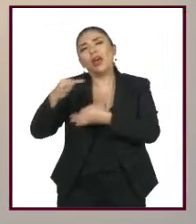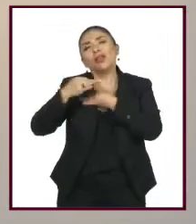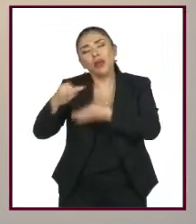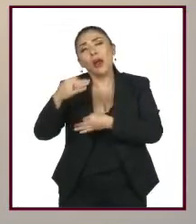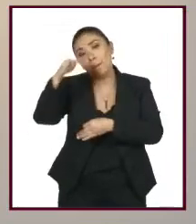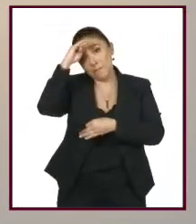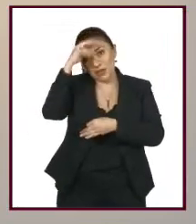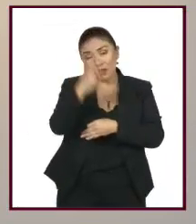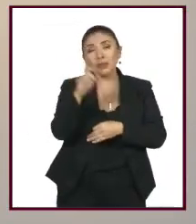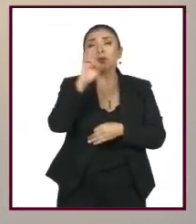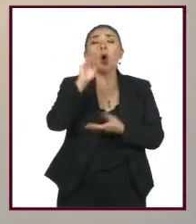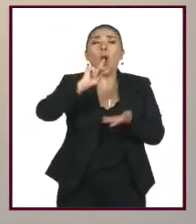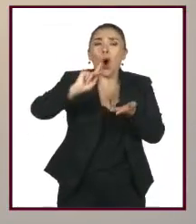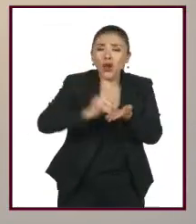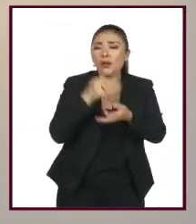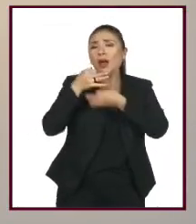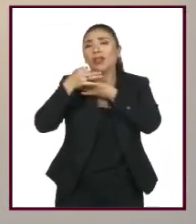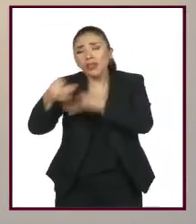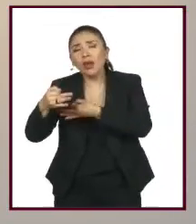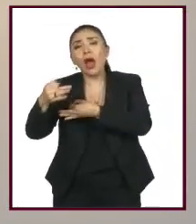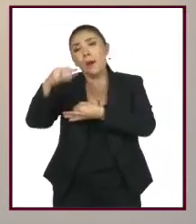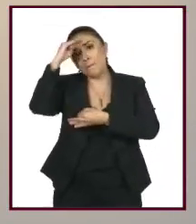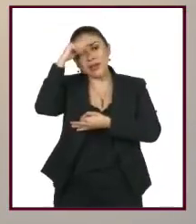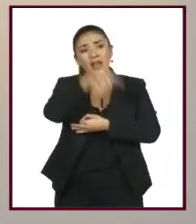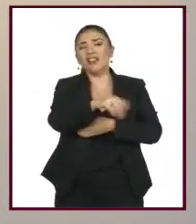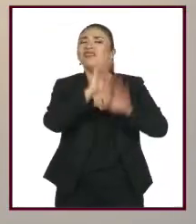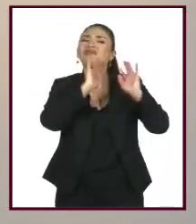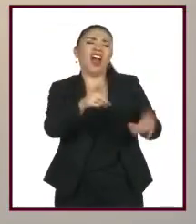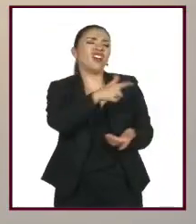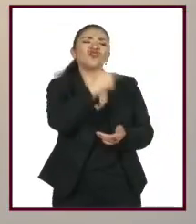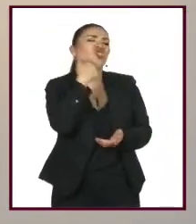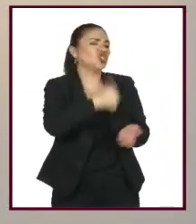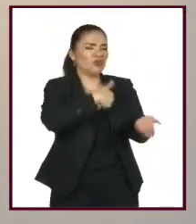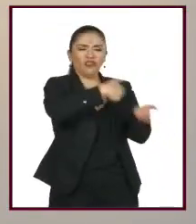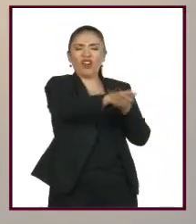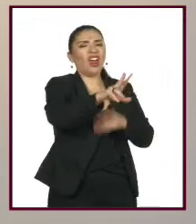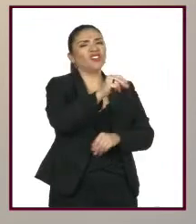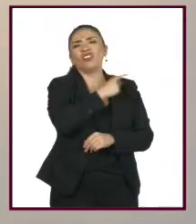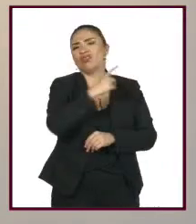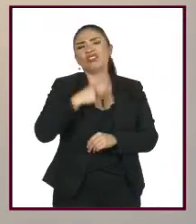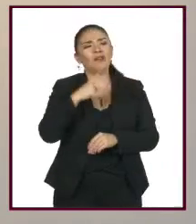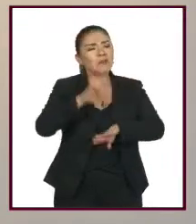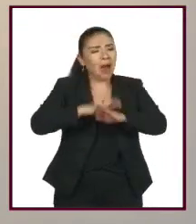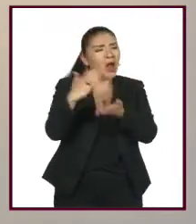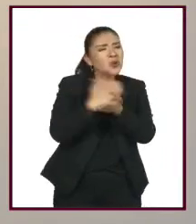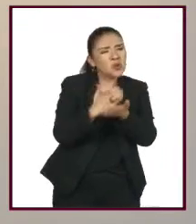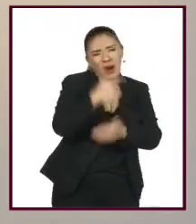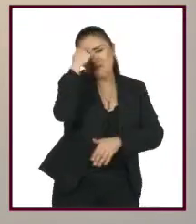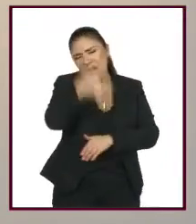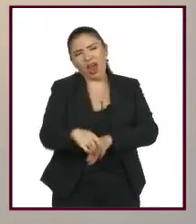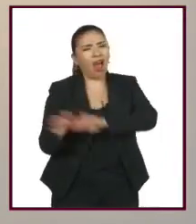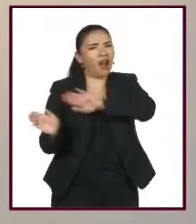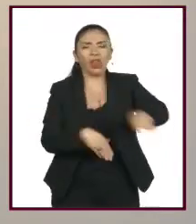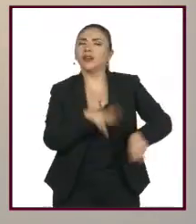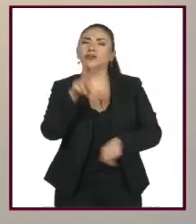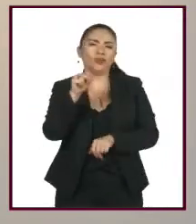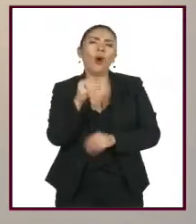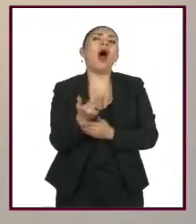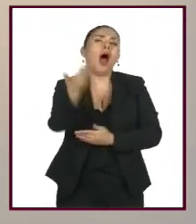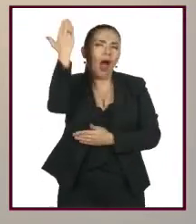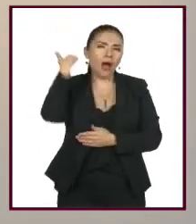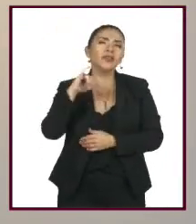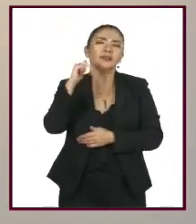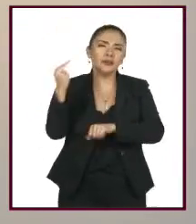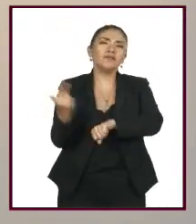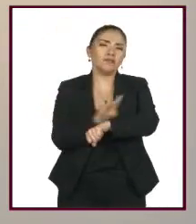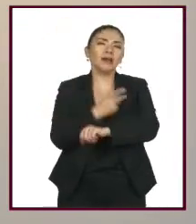que si hay una recaída, pues ya se tenga que desertar el tratamiento o que ya no se pueda atender, ¿no? Que antes muchas veces sucedía.